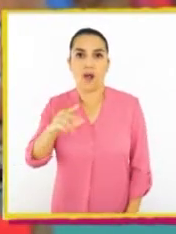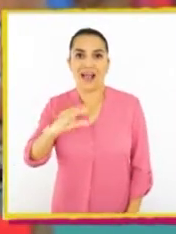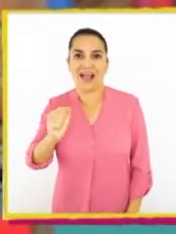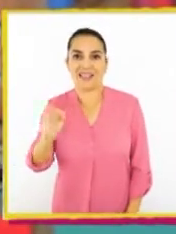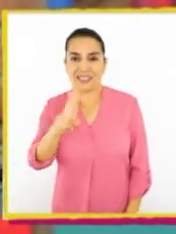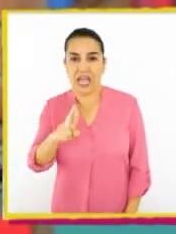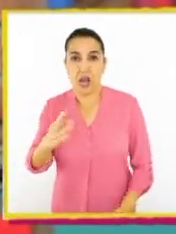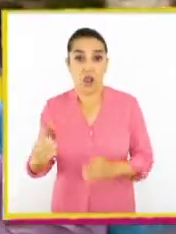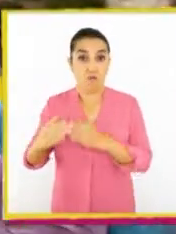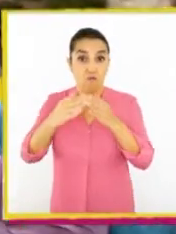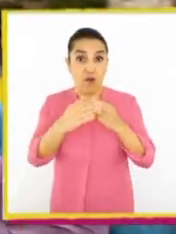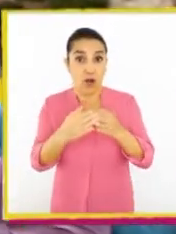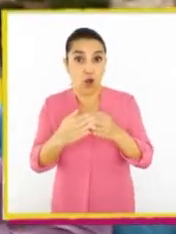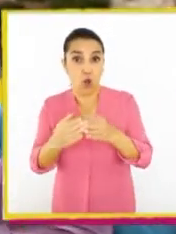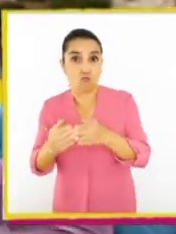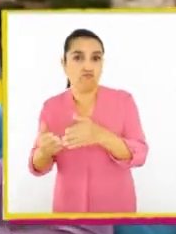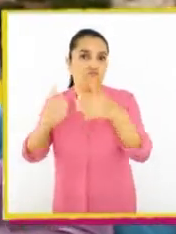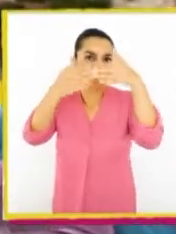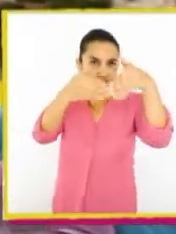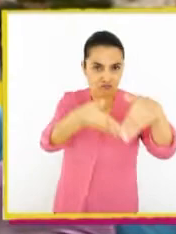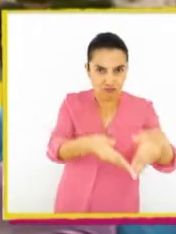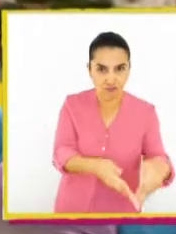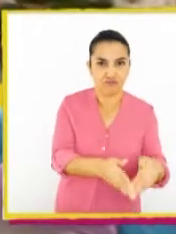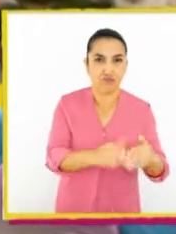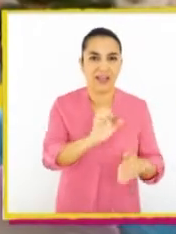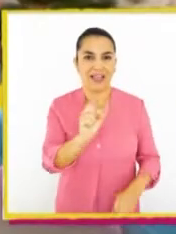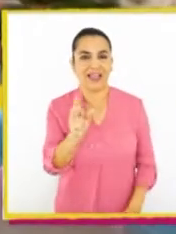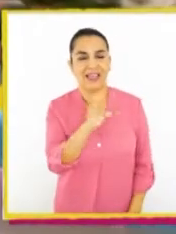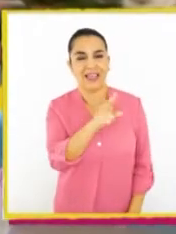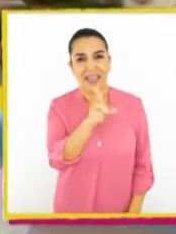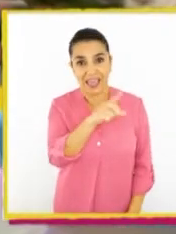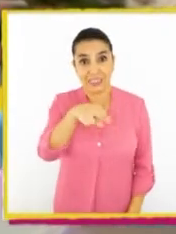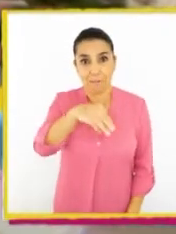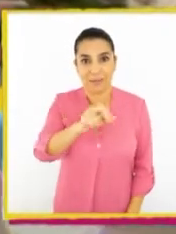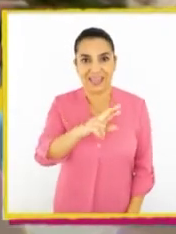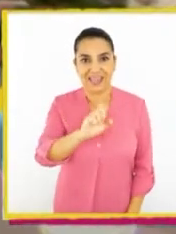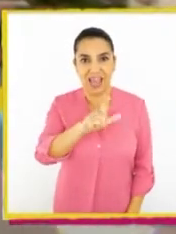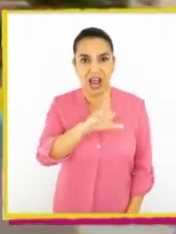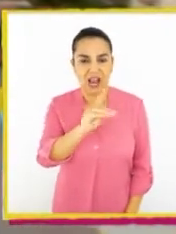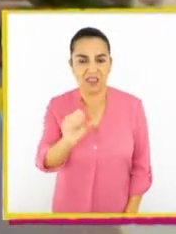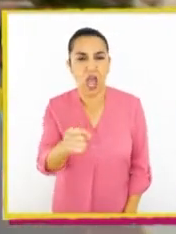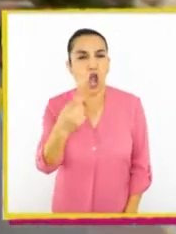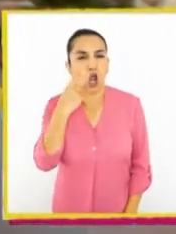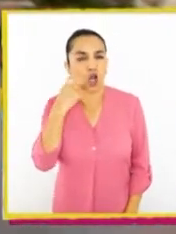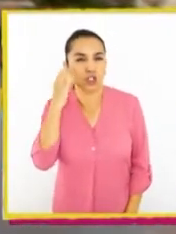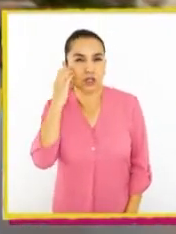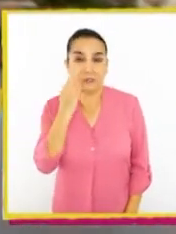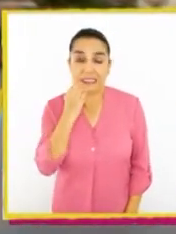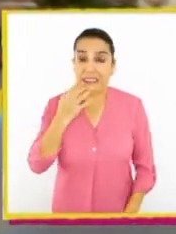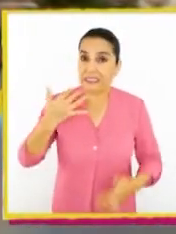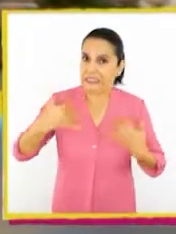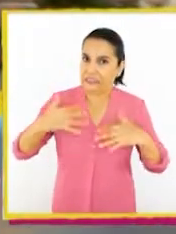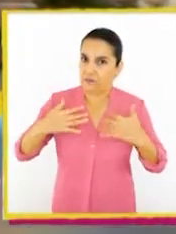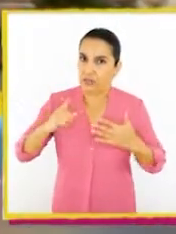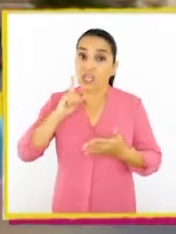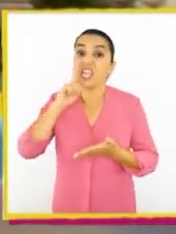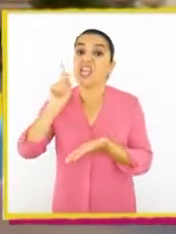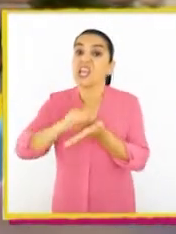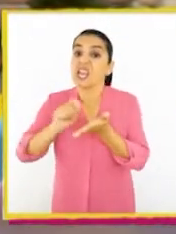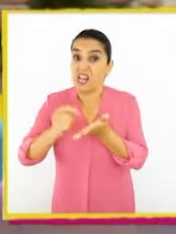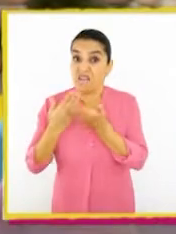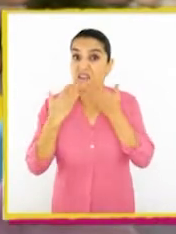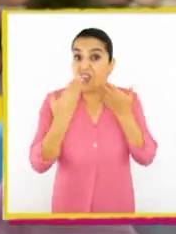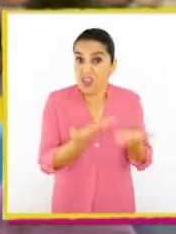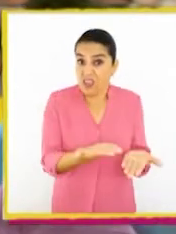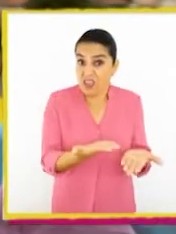la Esmeralda. Él tiene que haber conocido a Arturo Prat. ¡Qué fuerte! ¿Y se imaginan a quién le escribe?